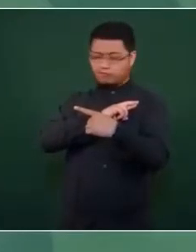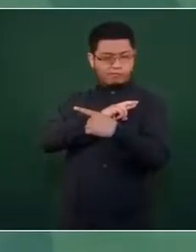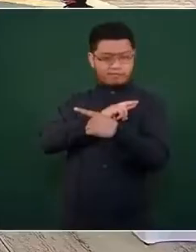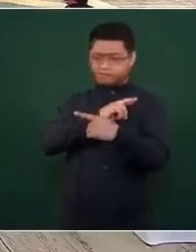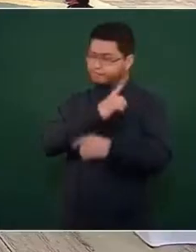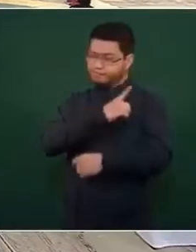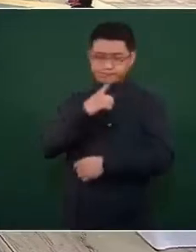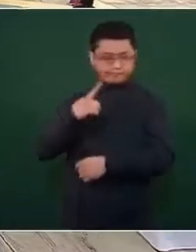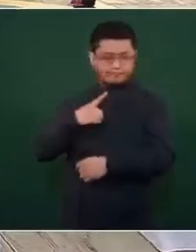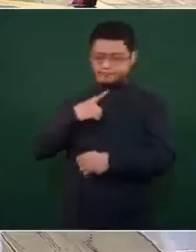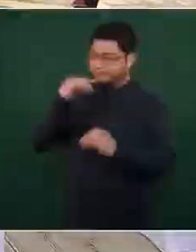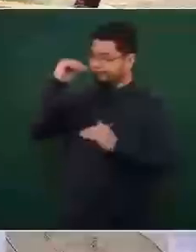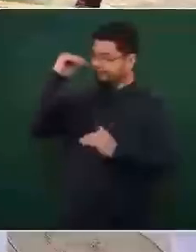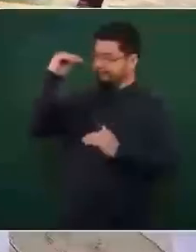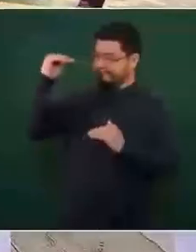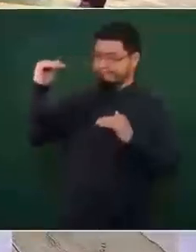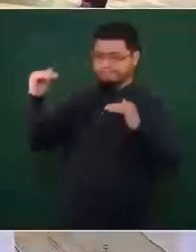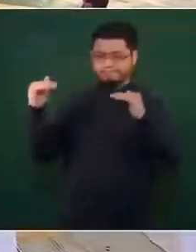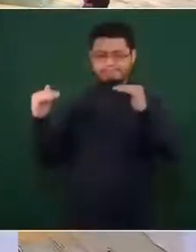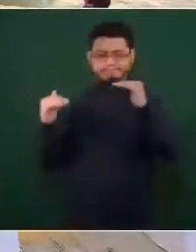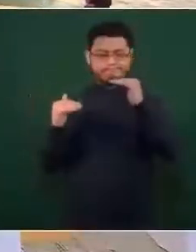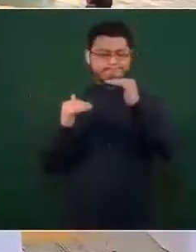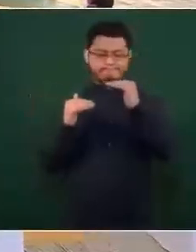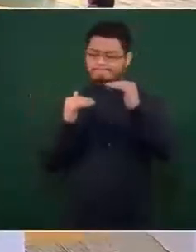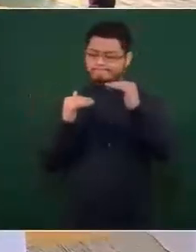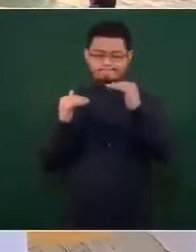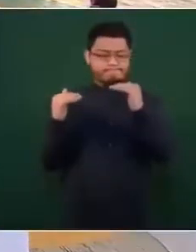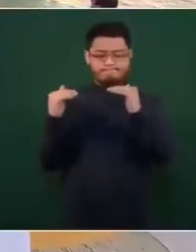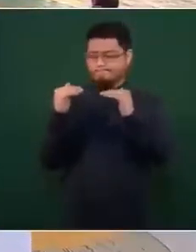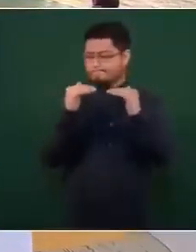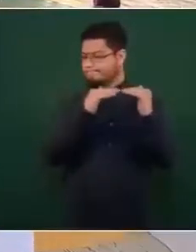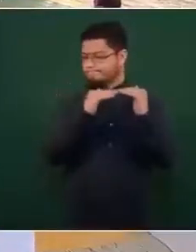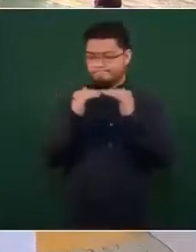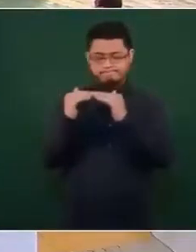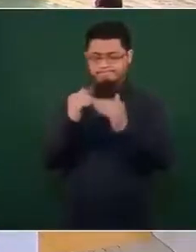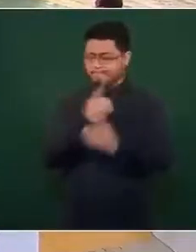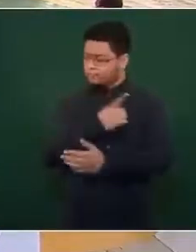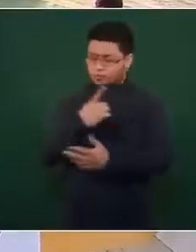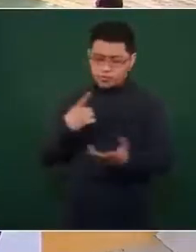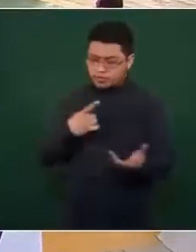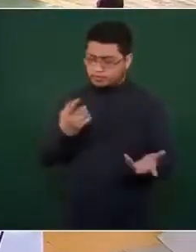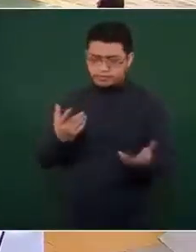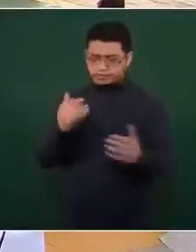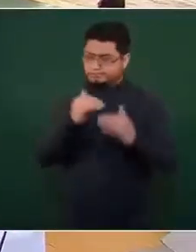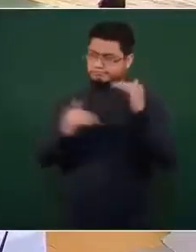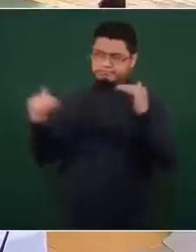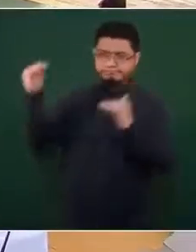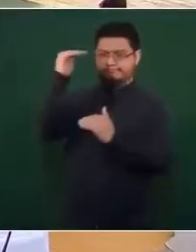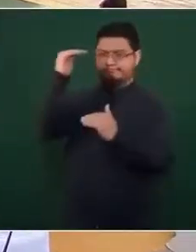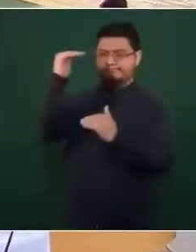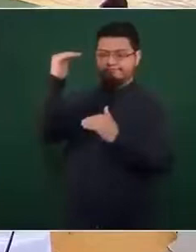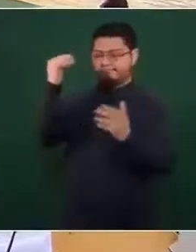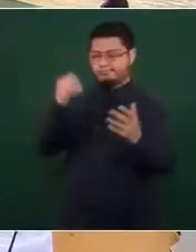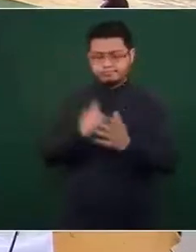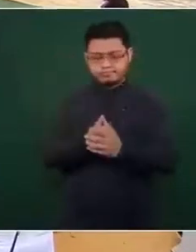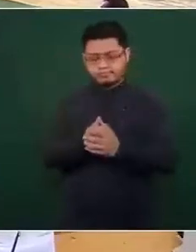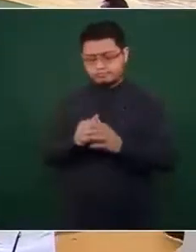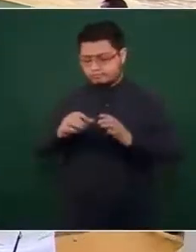Por encima del interés general, del interés de la colectividad, del